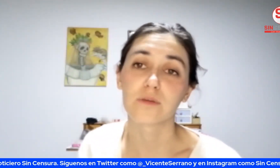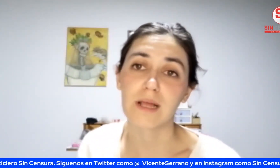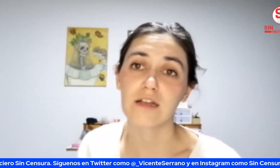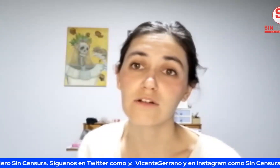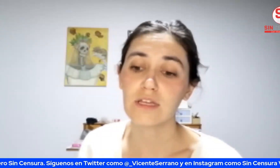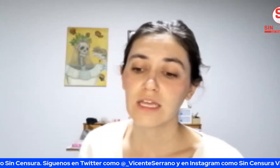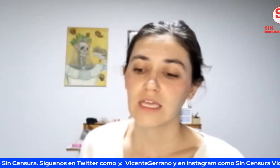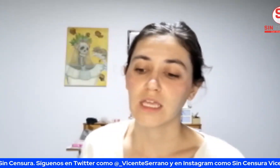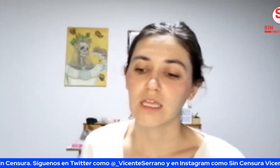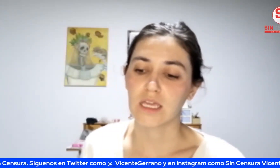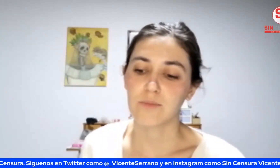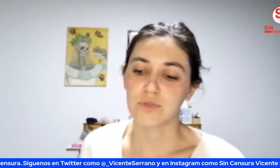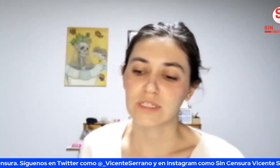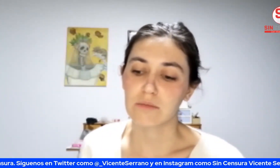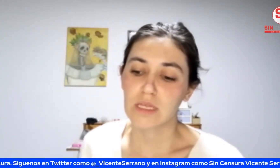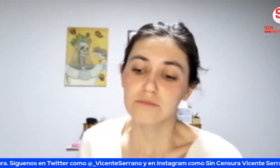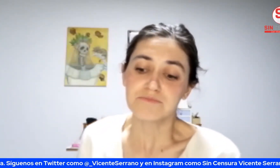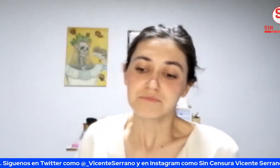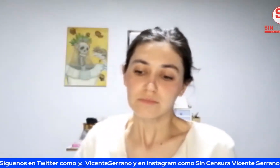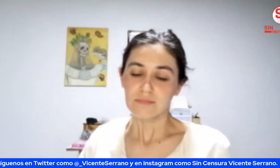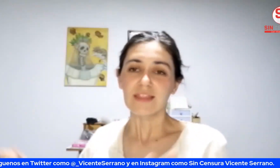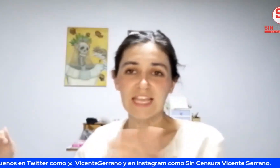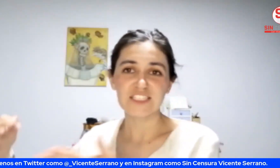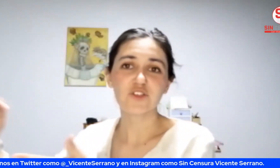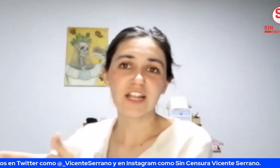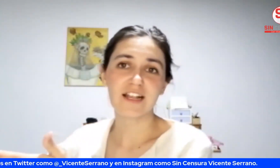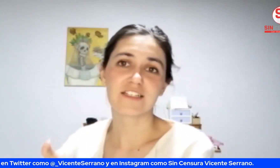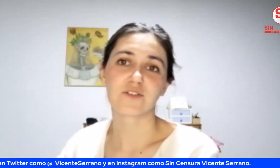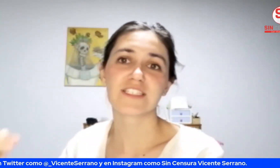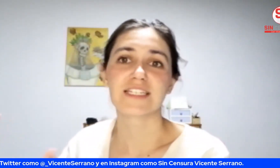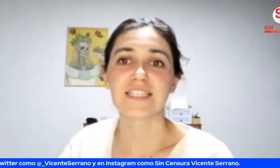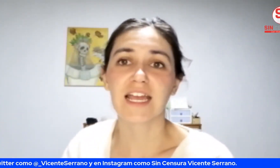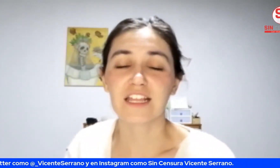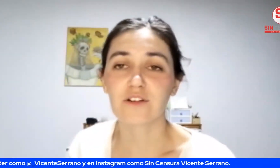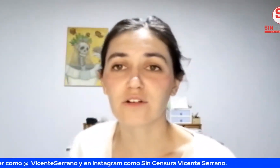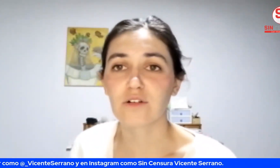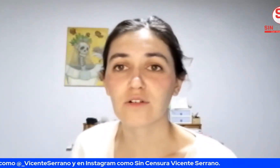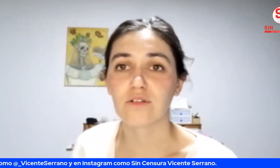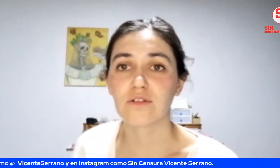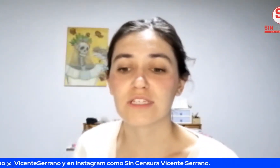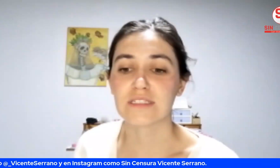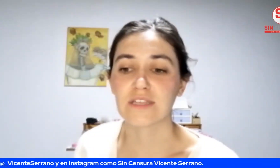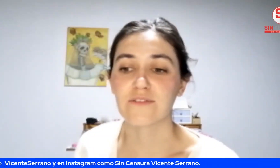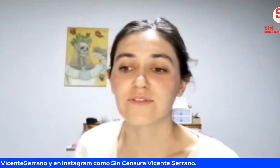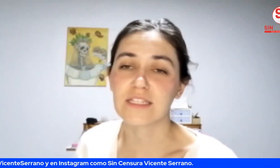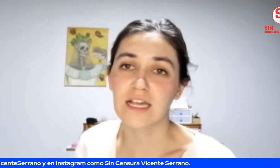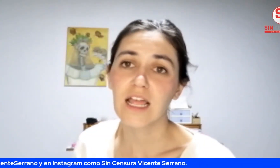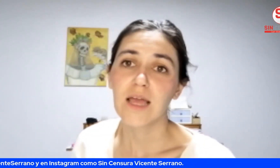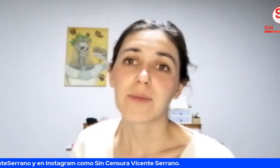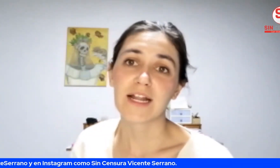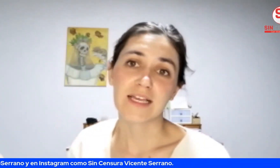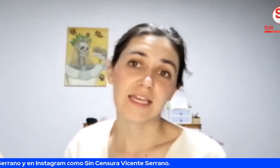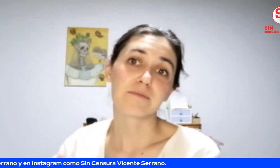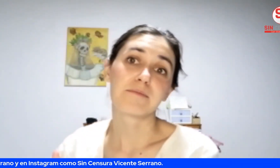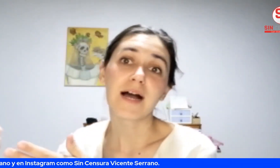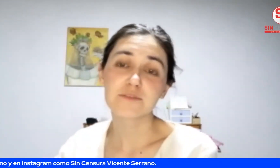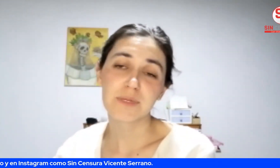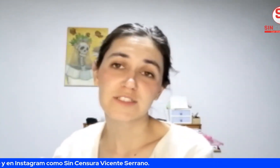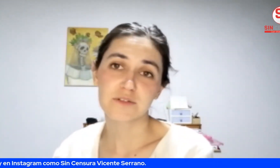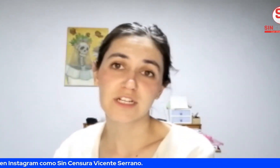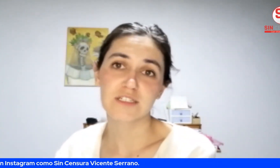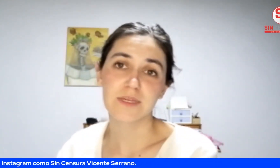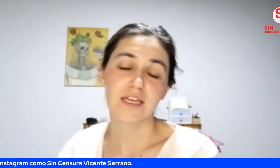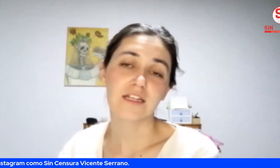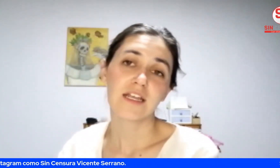sector informal, ¿no? Que pues también es otra de las cosas que se ha querido enfrentar para que